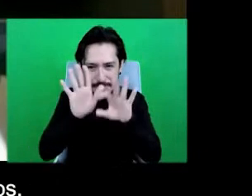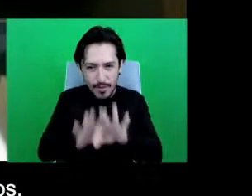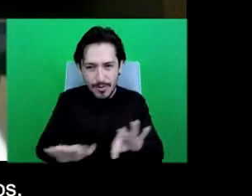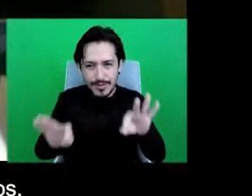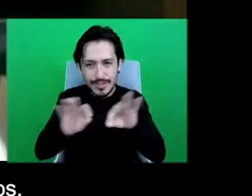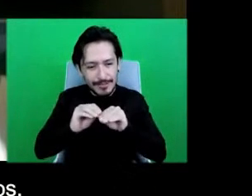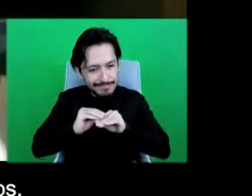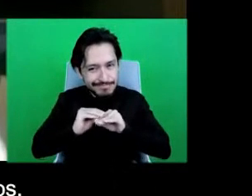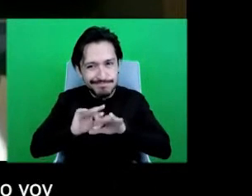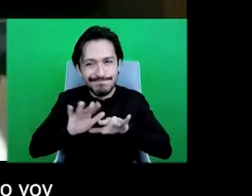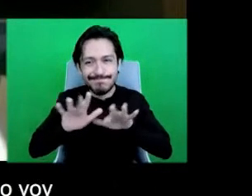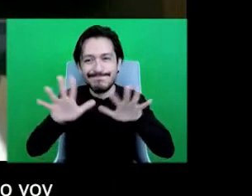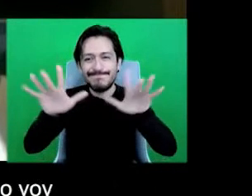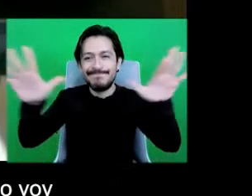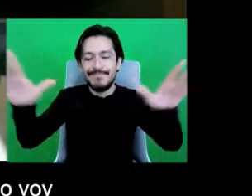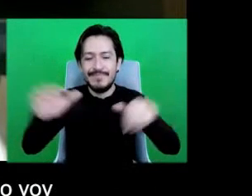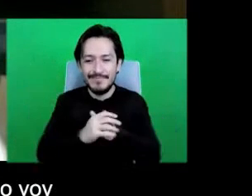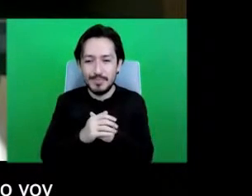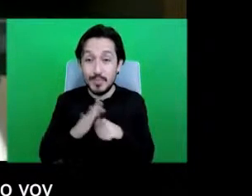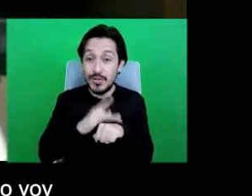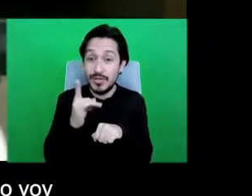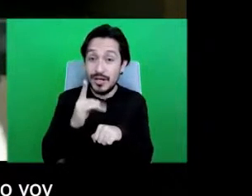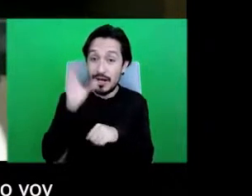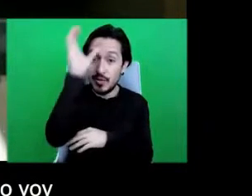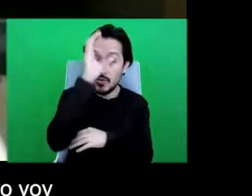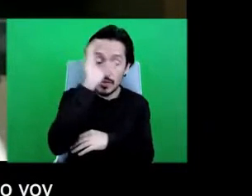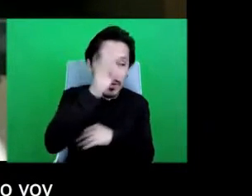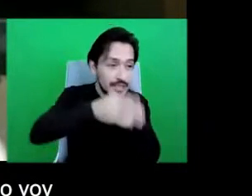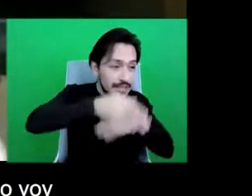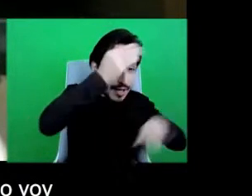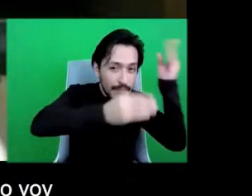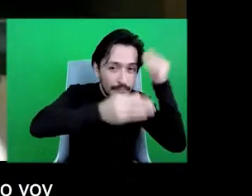lo que se aprende en todos lados, en el camino, la cultura es